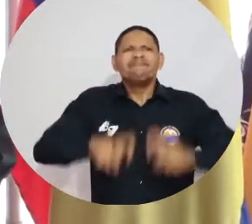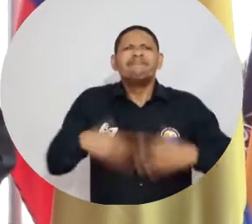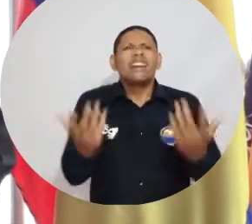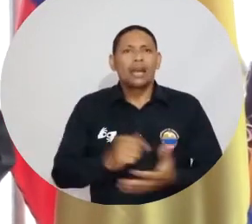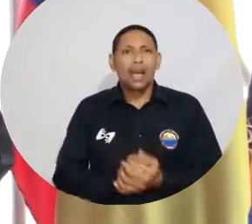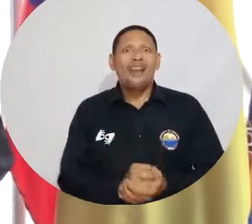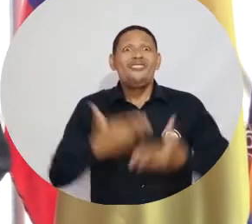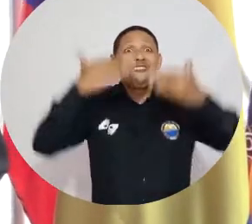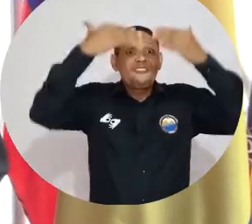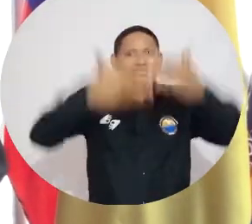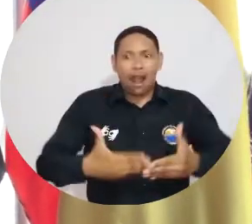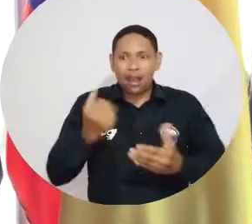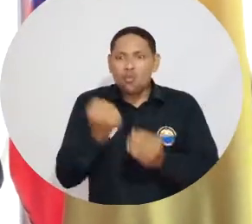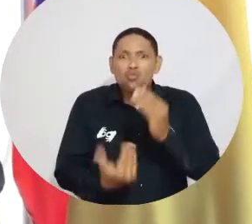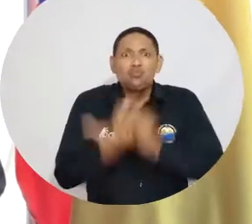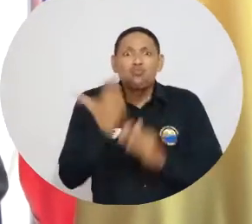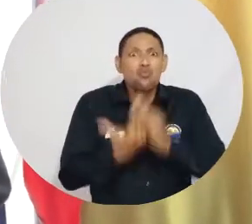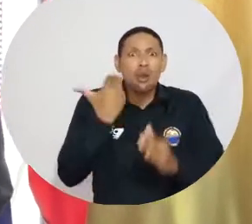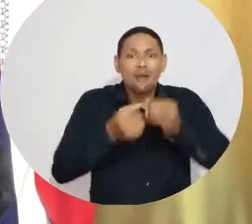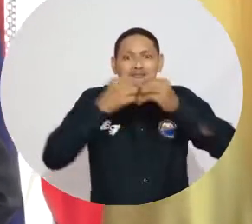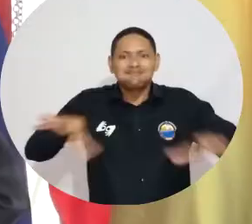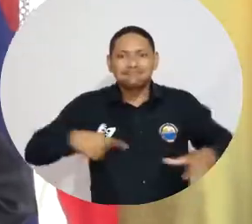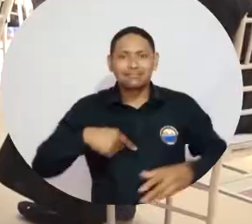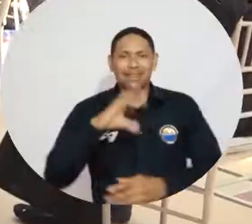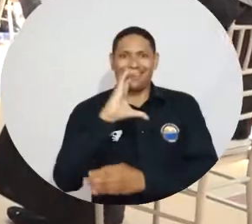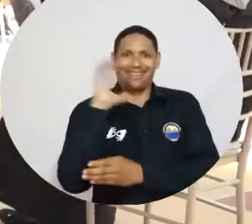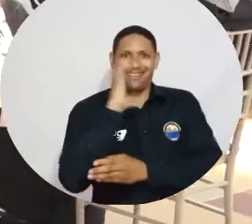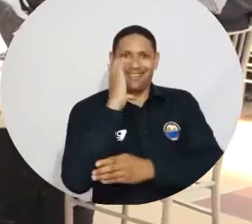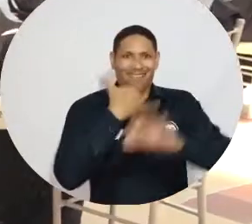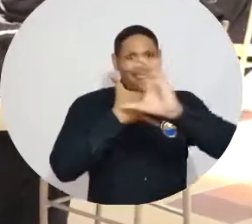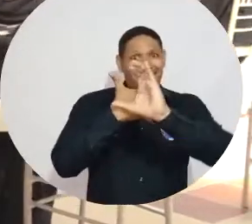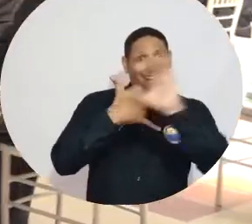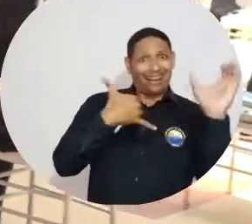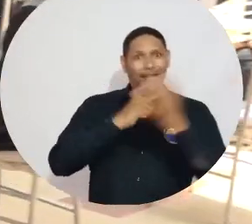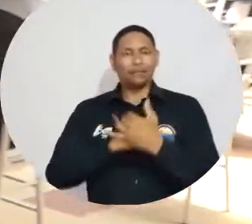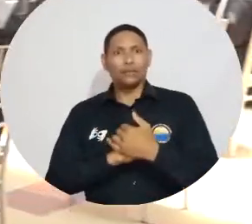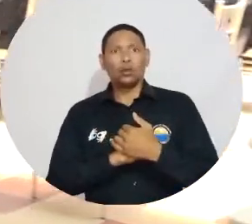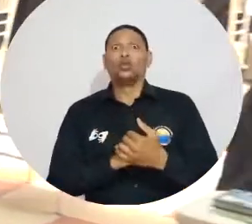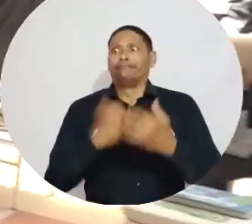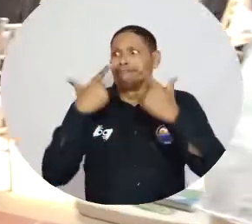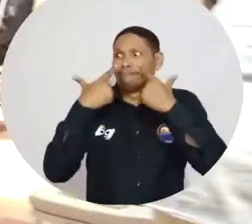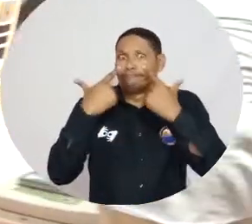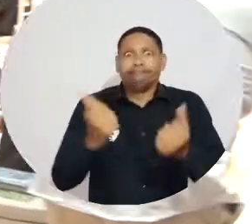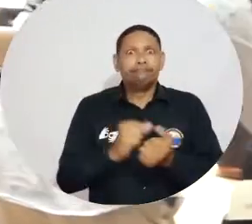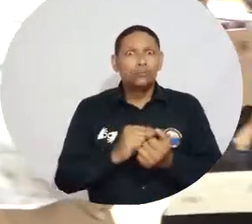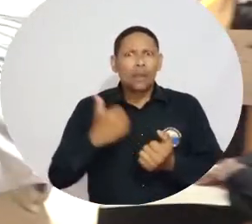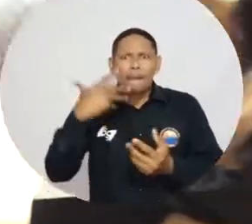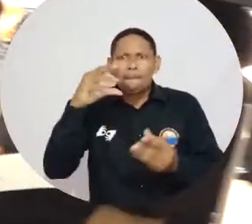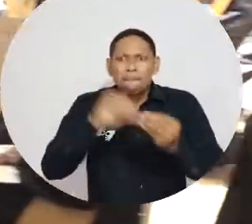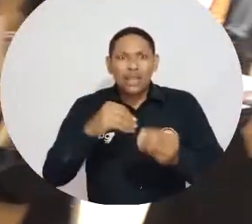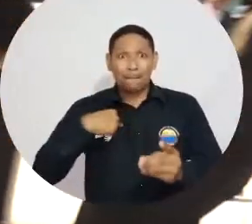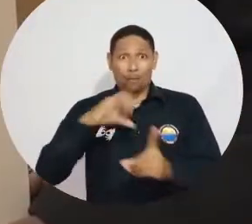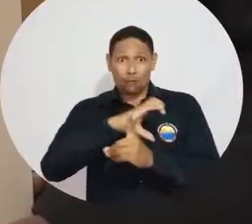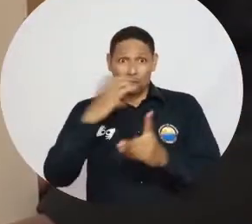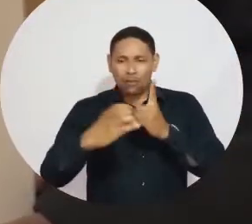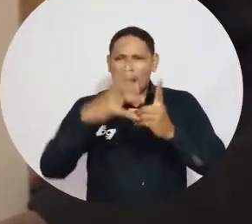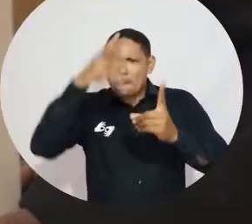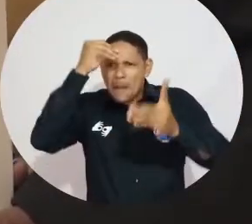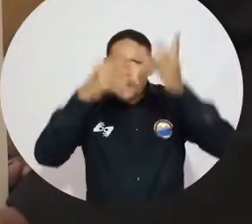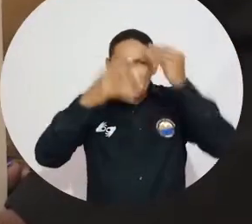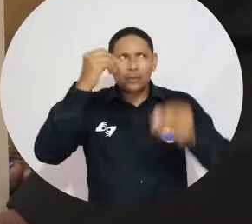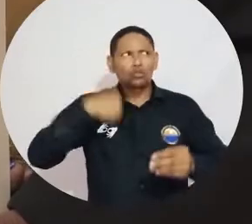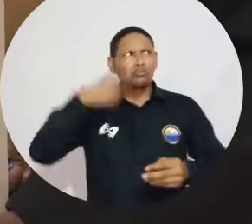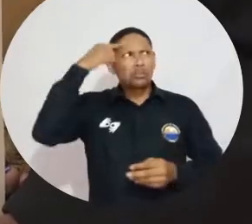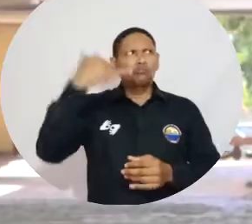era barreras a la innovación pública en la región del Caribe y fue muy enriquecedor porque yo conocí mucho más sobre mi cultura. Yo